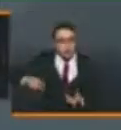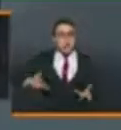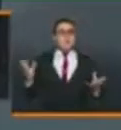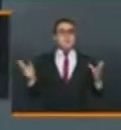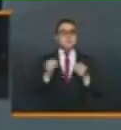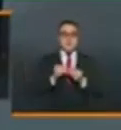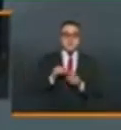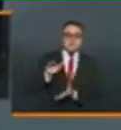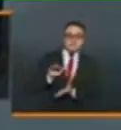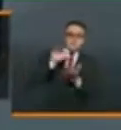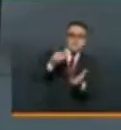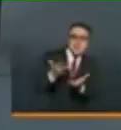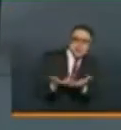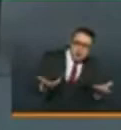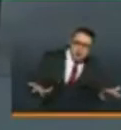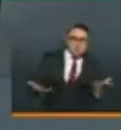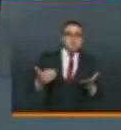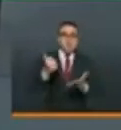material educativo.